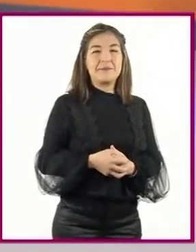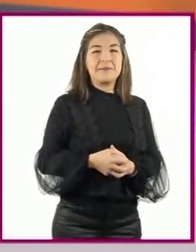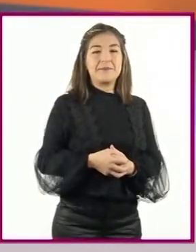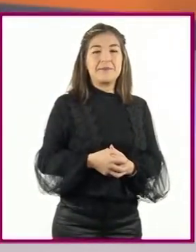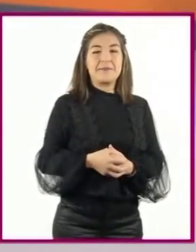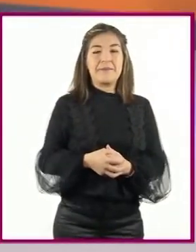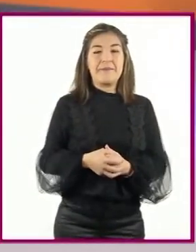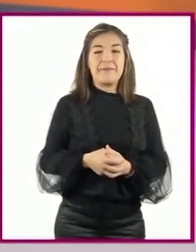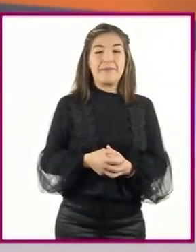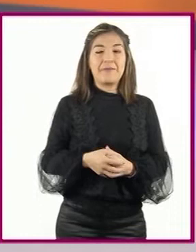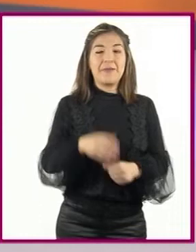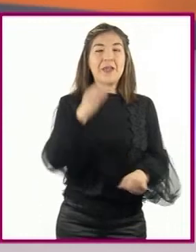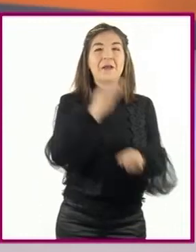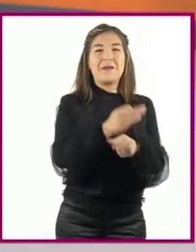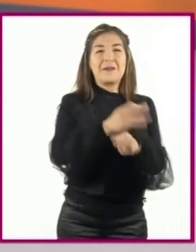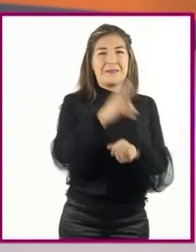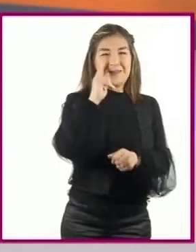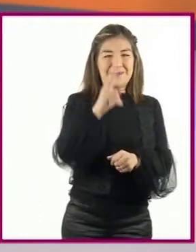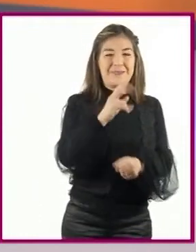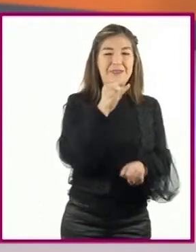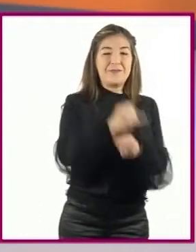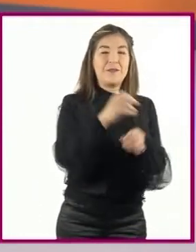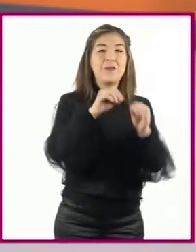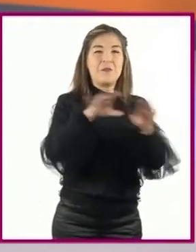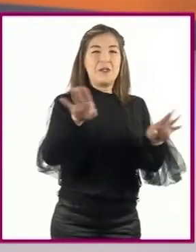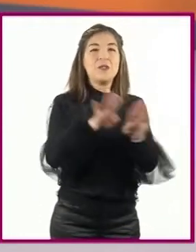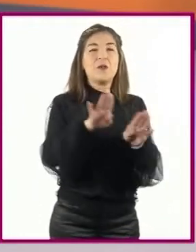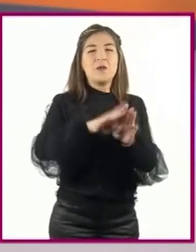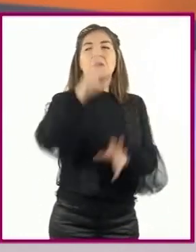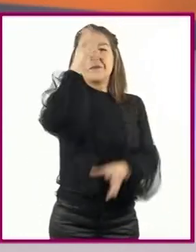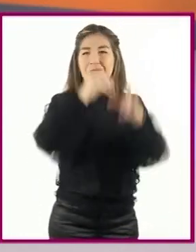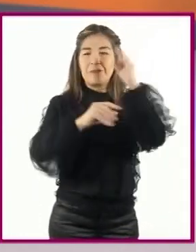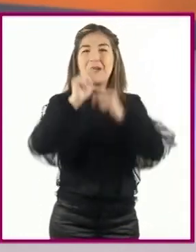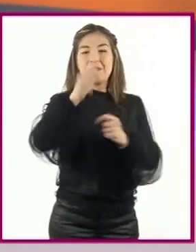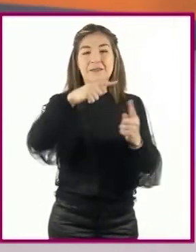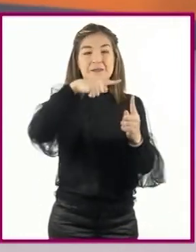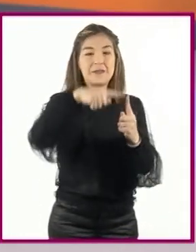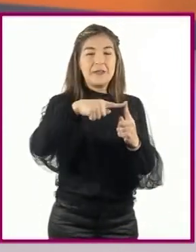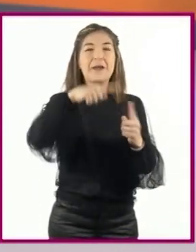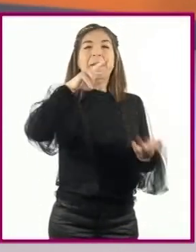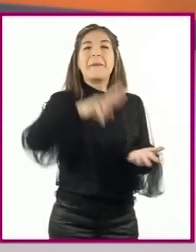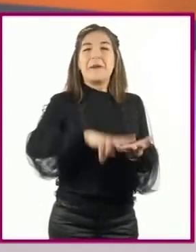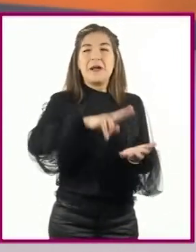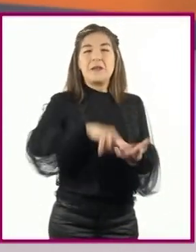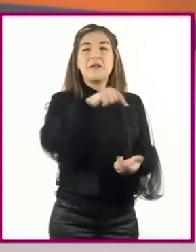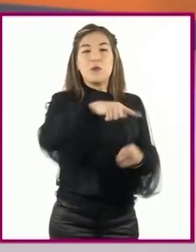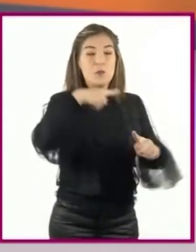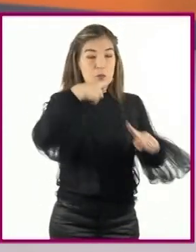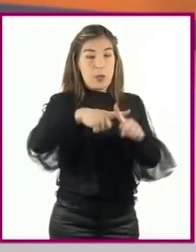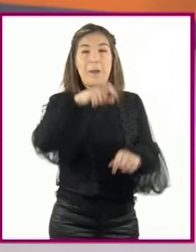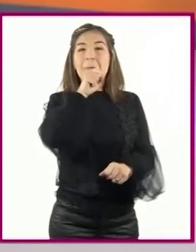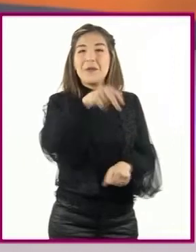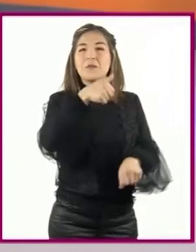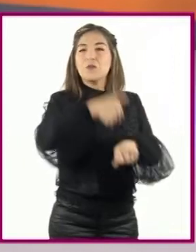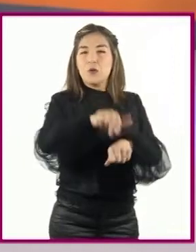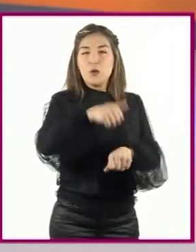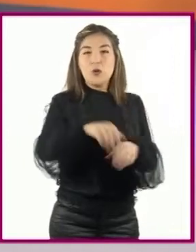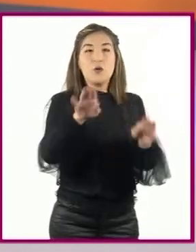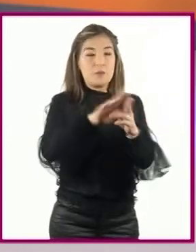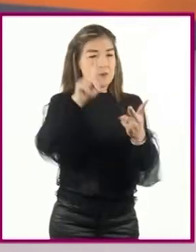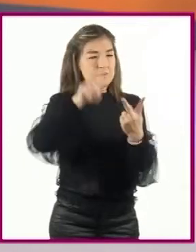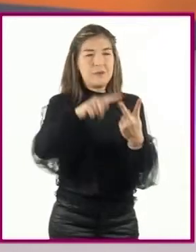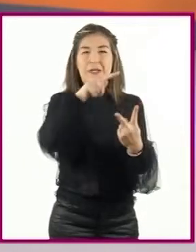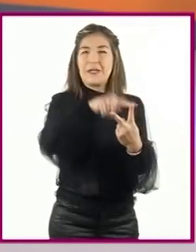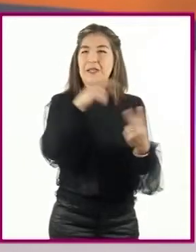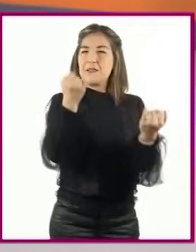De acuerdo con la información del audiovisual, aprendimos cómo obtener divisiones equivalentes multiplicando por un mismo número tanto el dividendo como